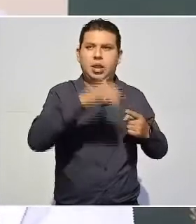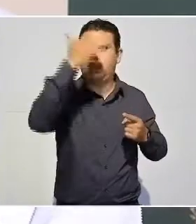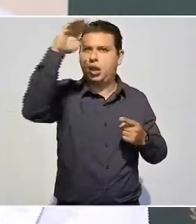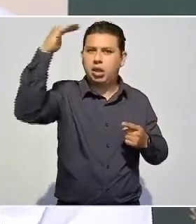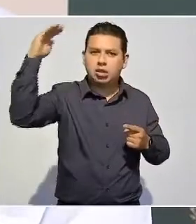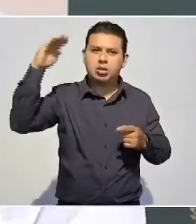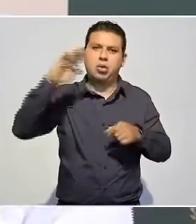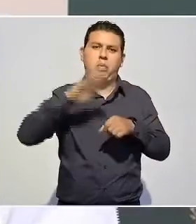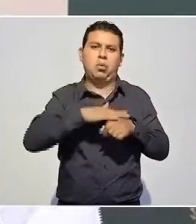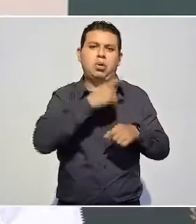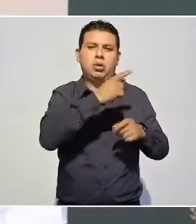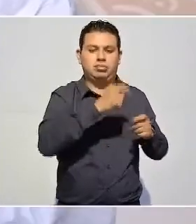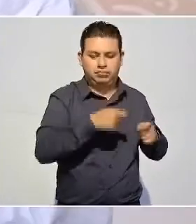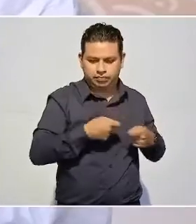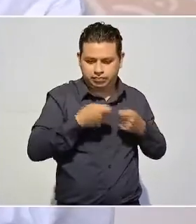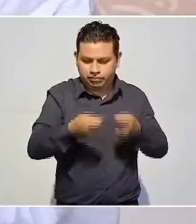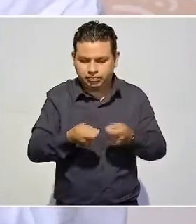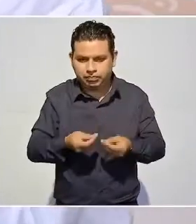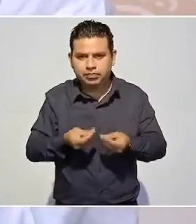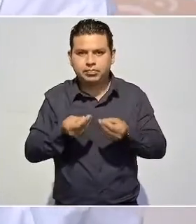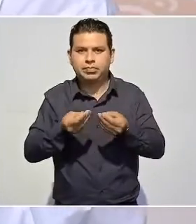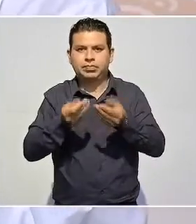nos dieron educación,